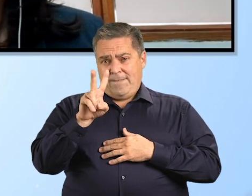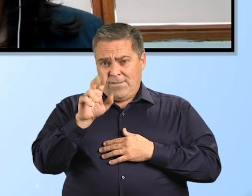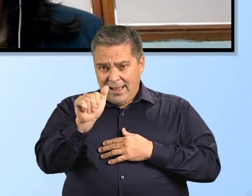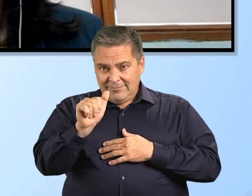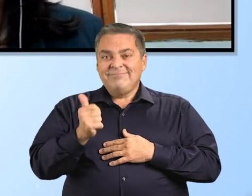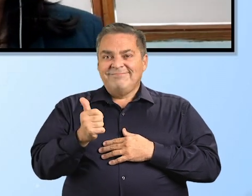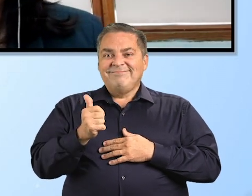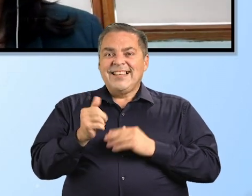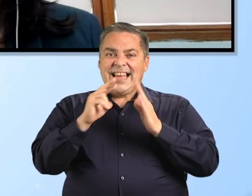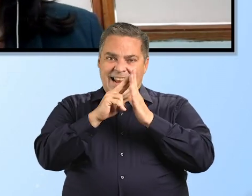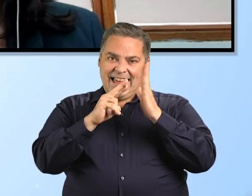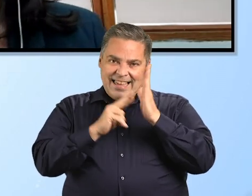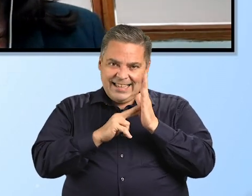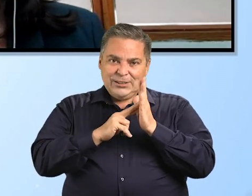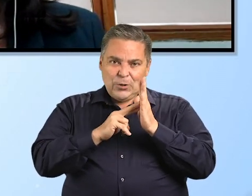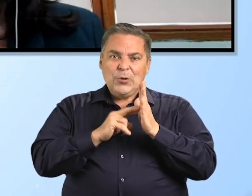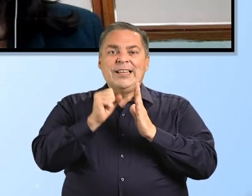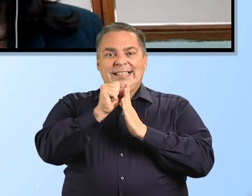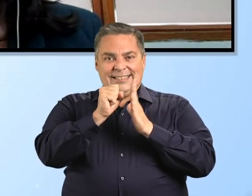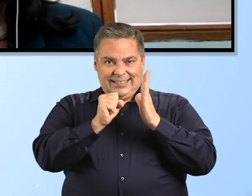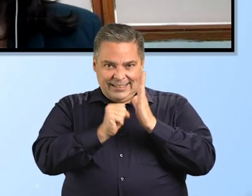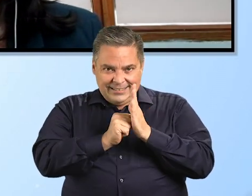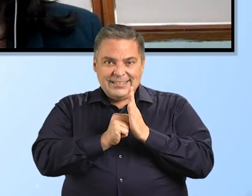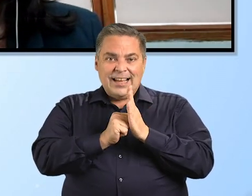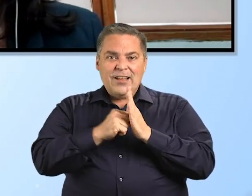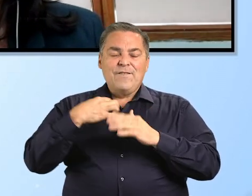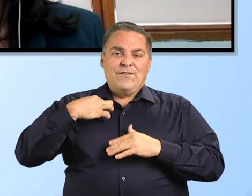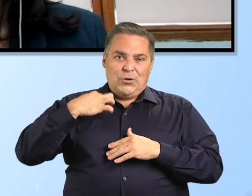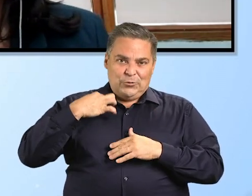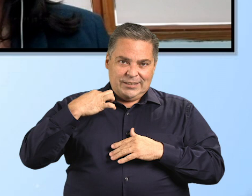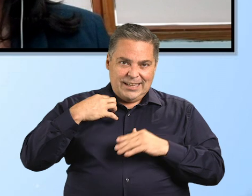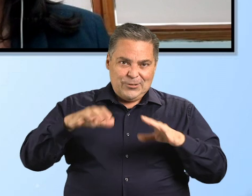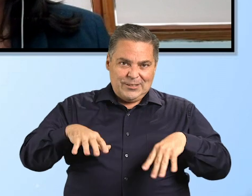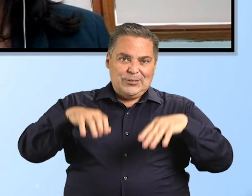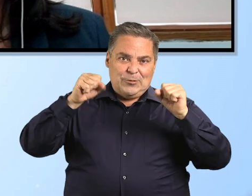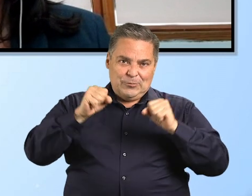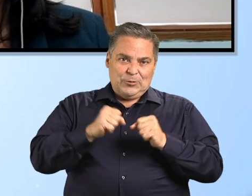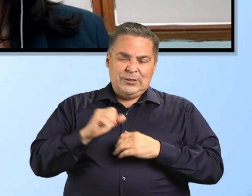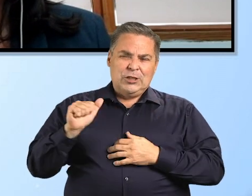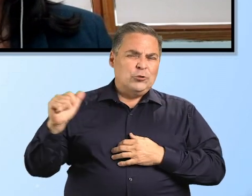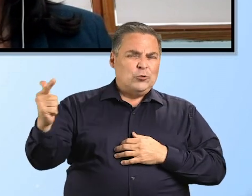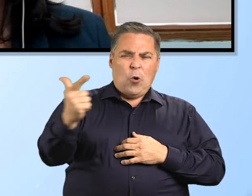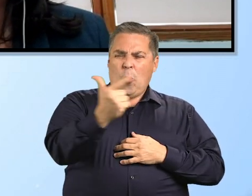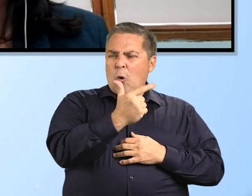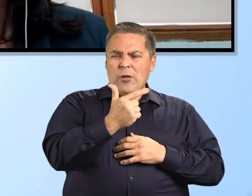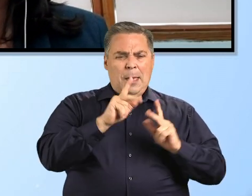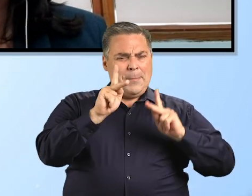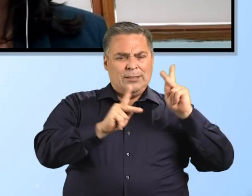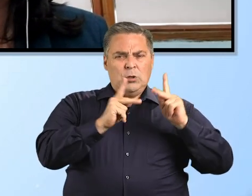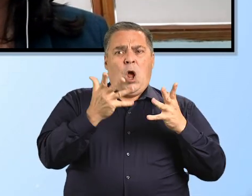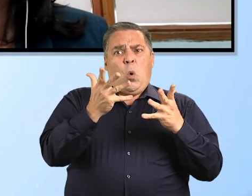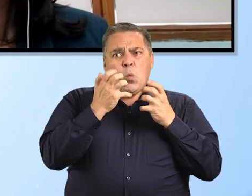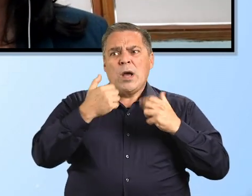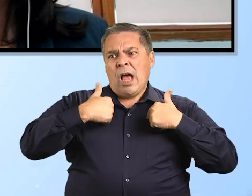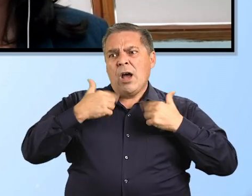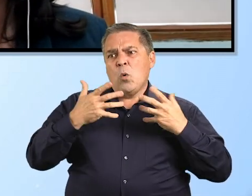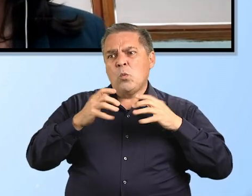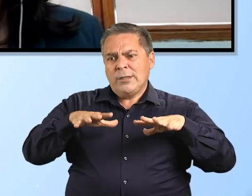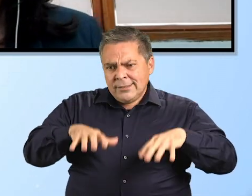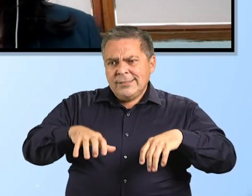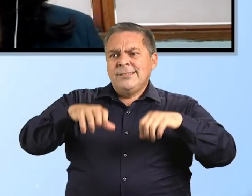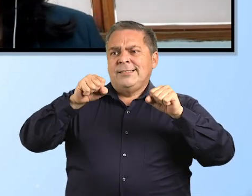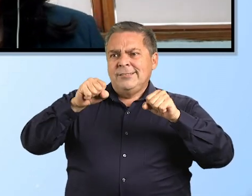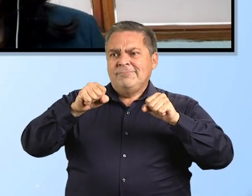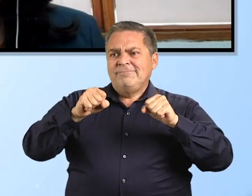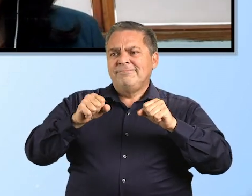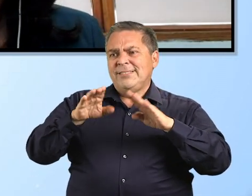único registro en Puerto Rico para todas las personas que quieren adoptar, ¿verdad?, un menor custodia del Departamento de la Familia, y